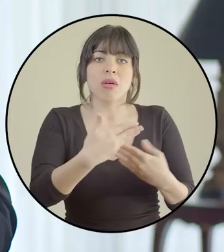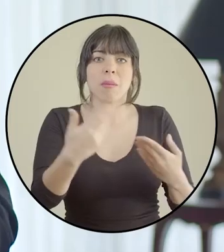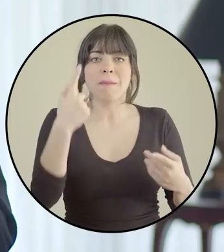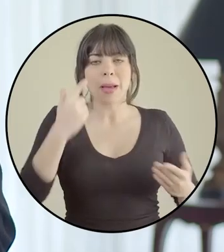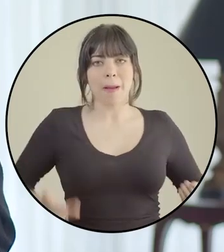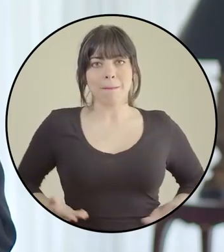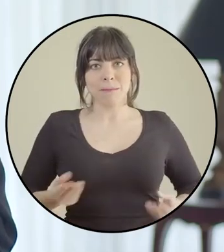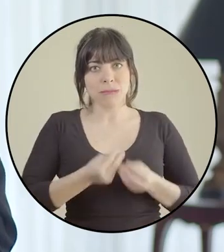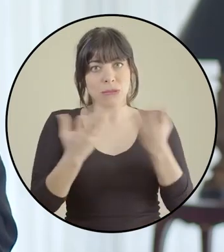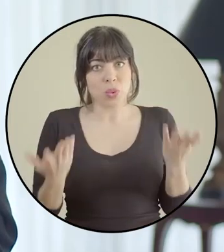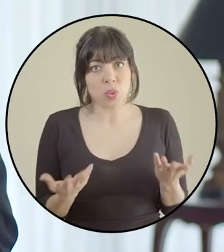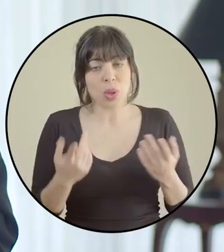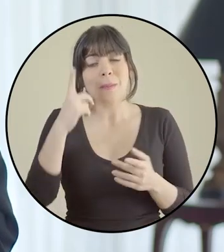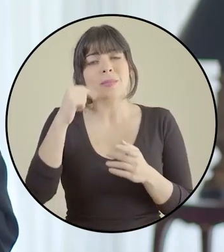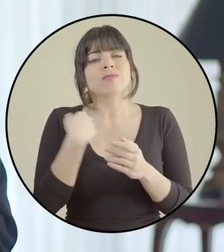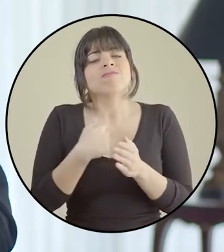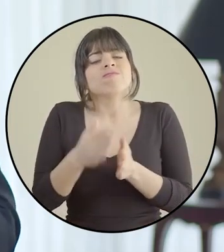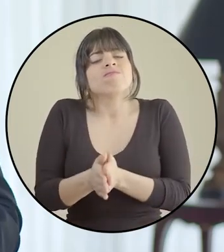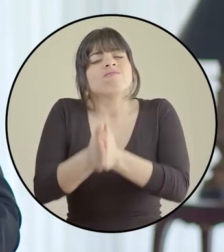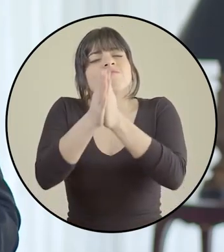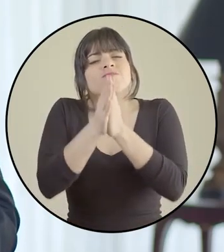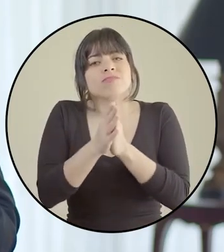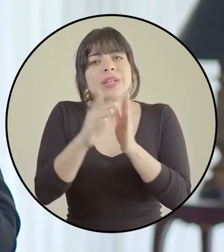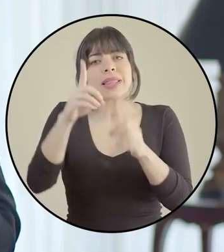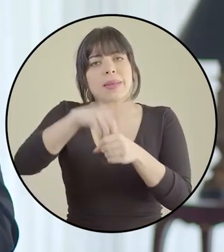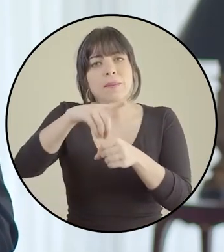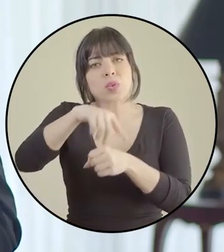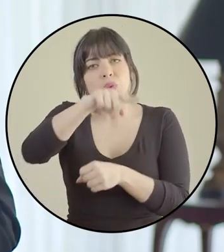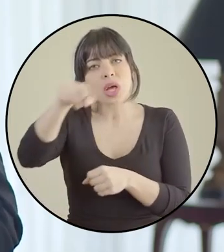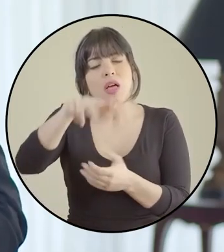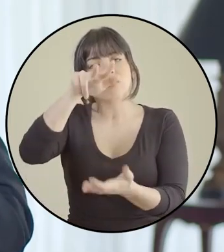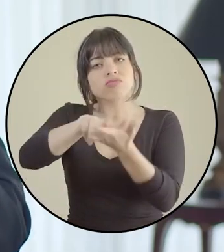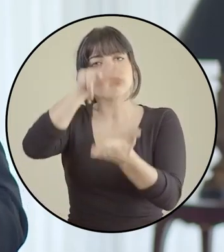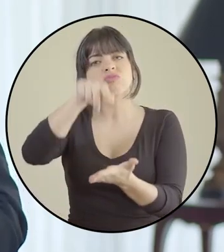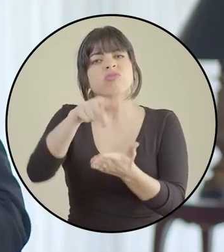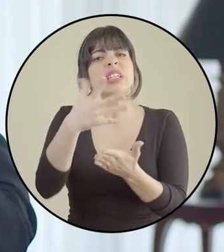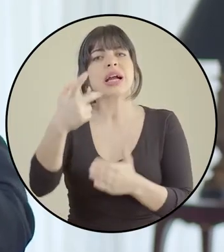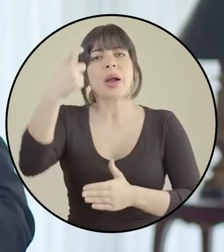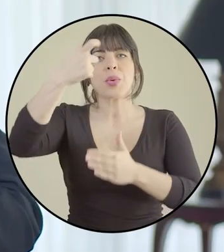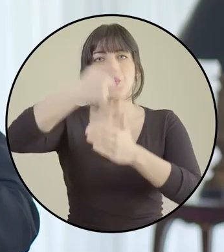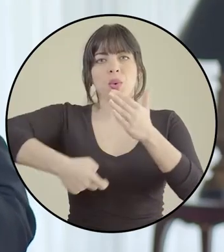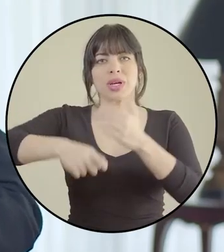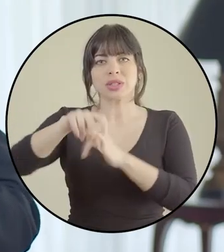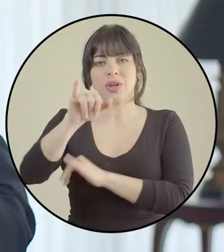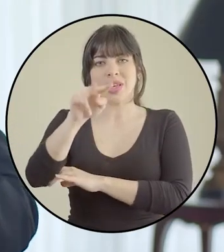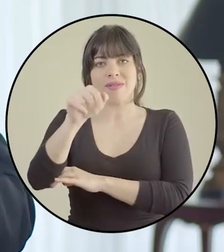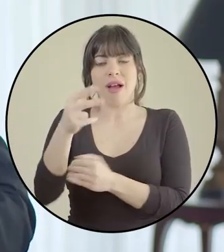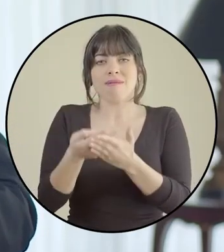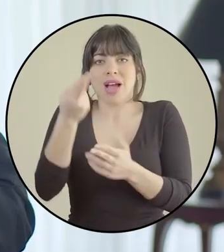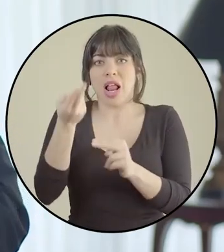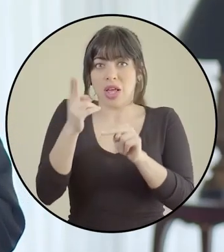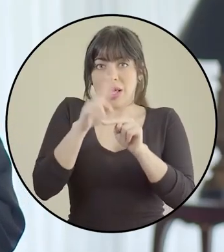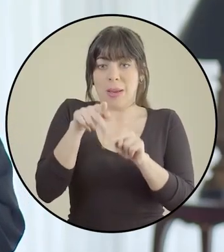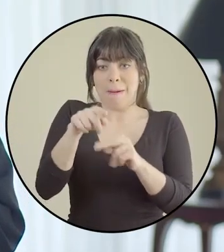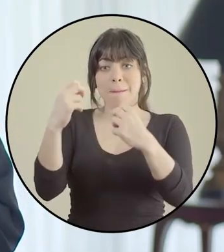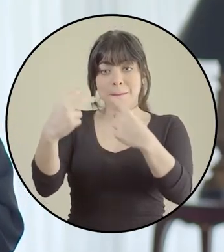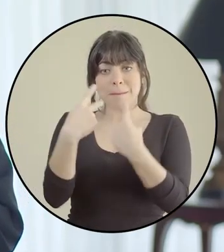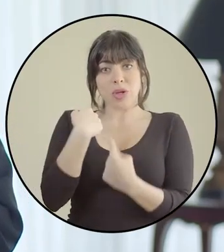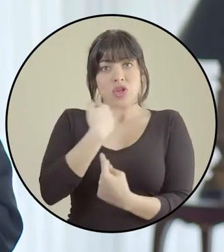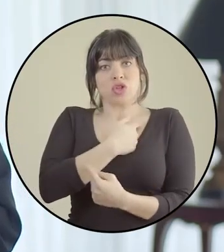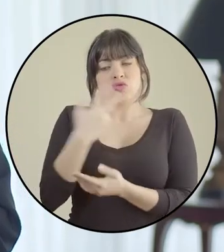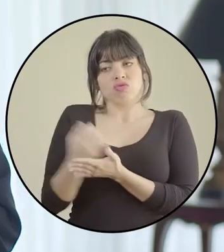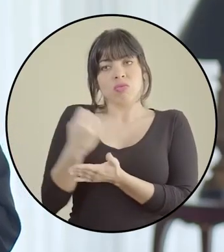masivo de empleados públicos. Solicitamos a las y los diputados la aprobación del Impuesto al Valor Agregado, el IVA, que nos